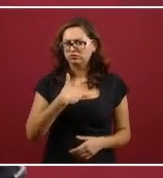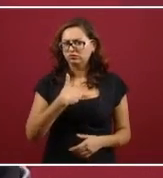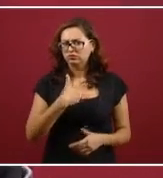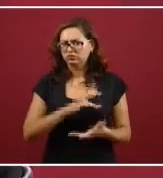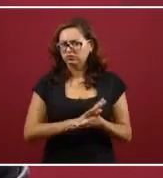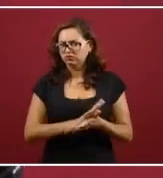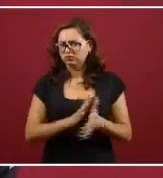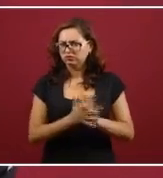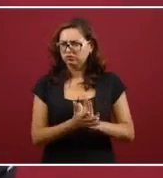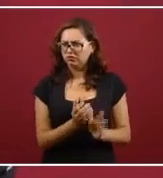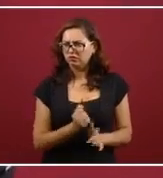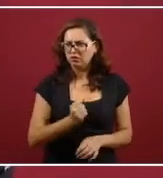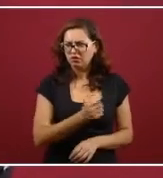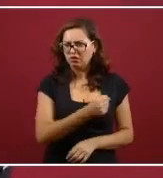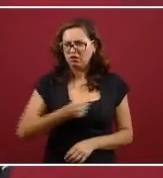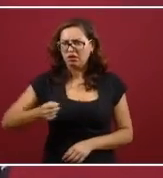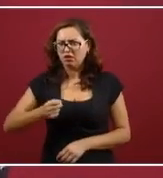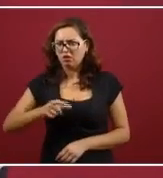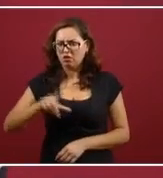en aquellos tiempos